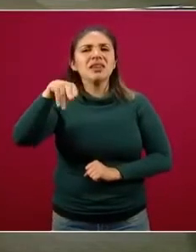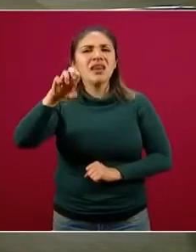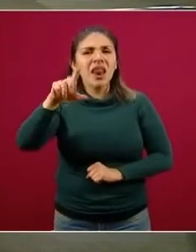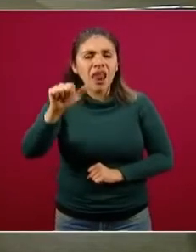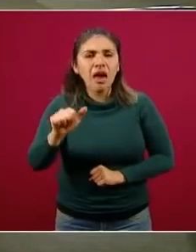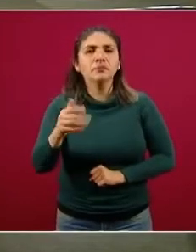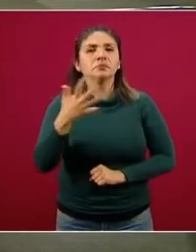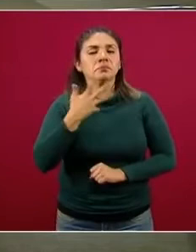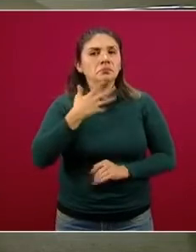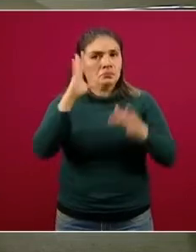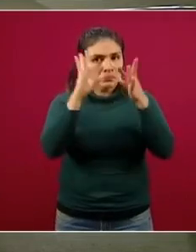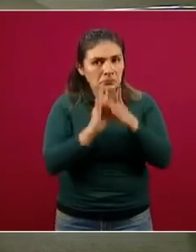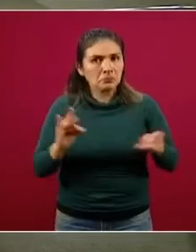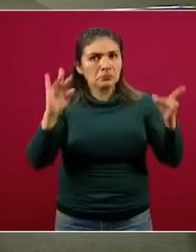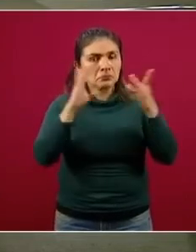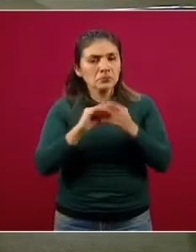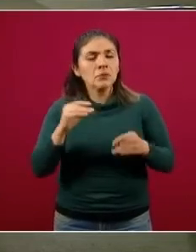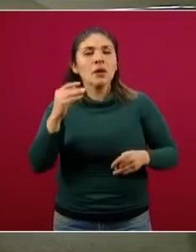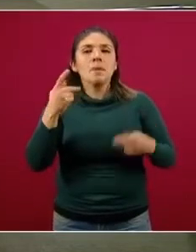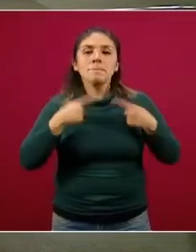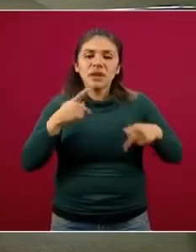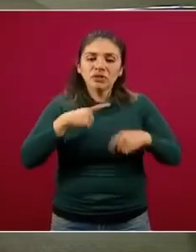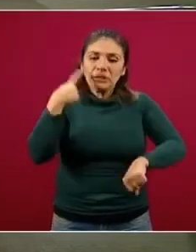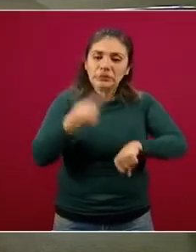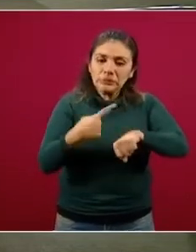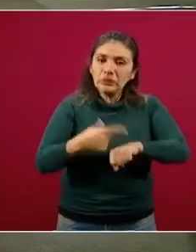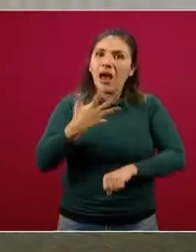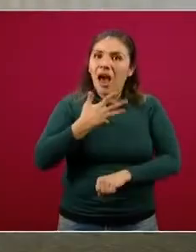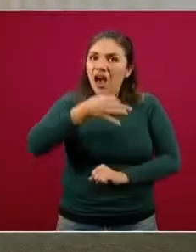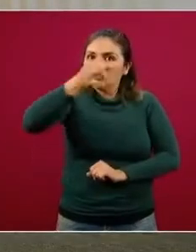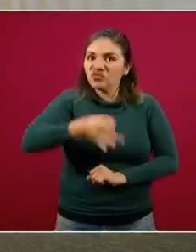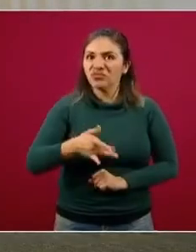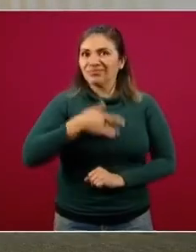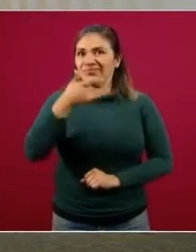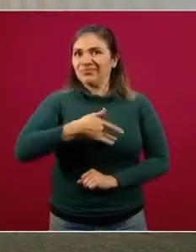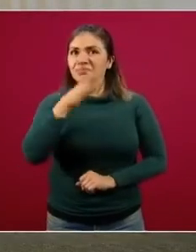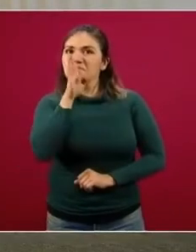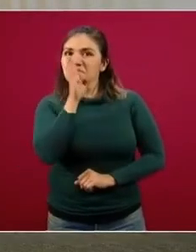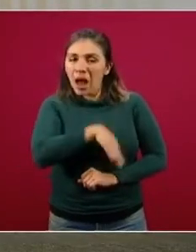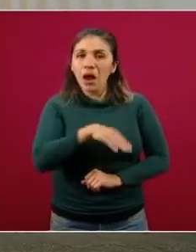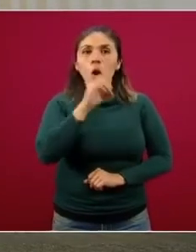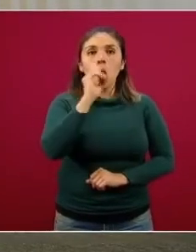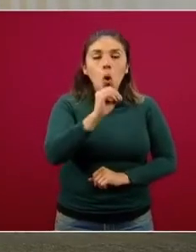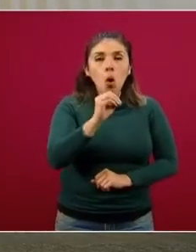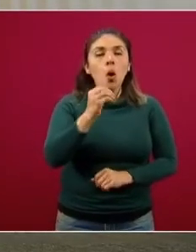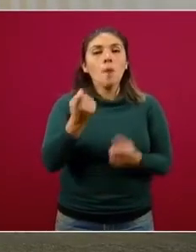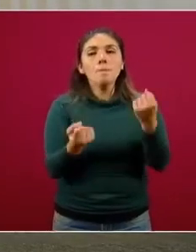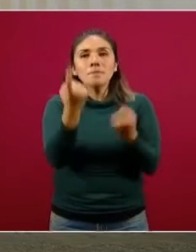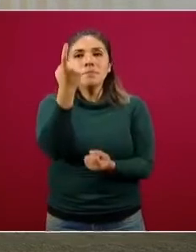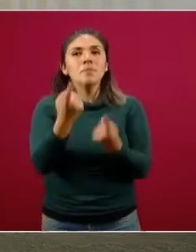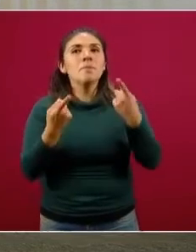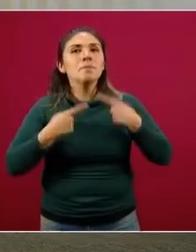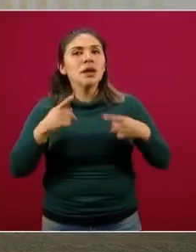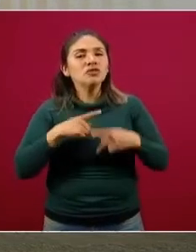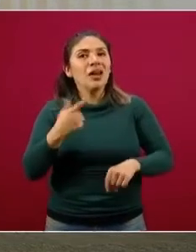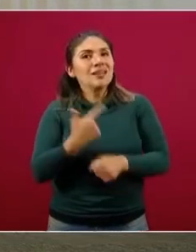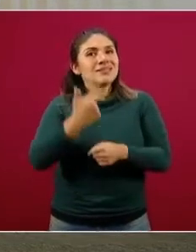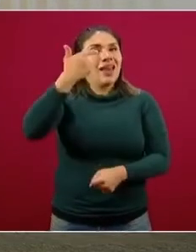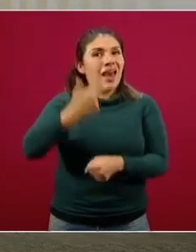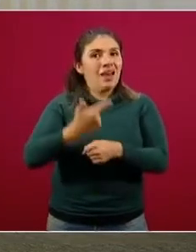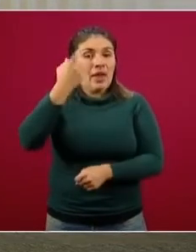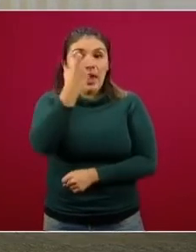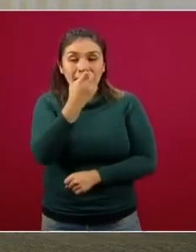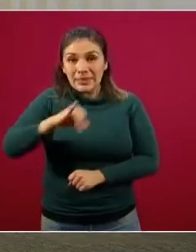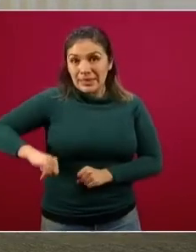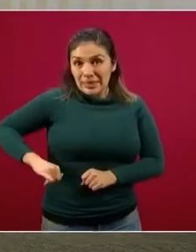hay un énfasis en los casos sintomáticos, hay una utilidad en los casos graves, que es el especial interés.